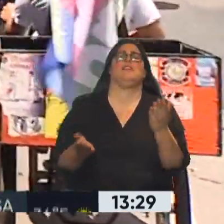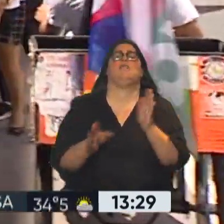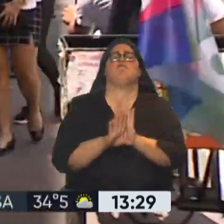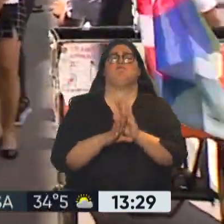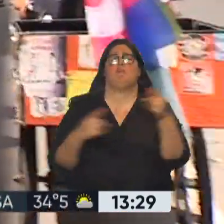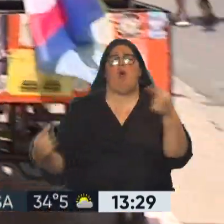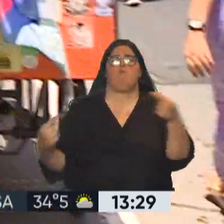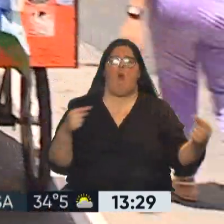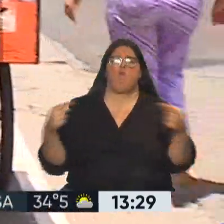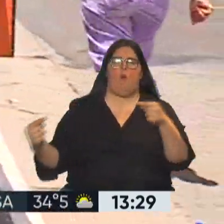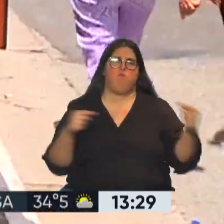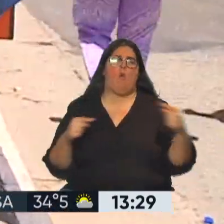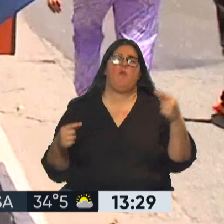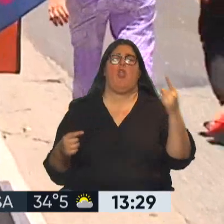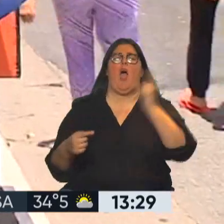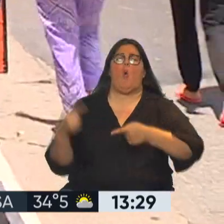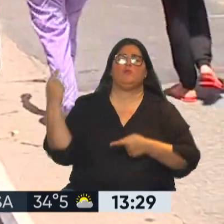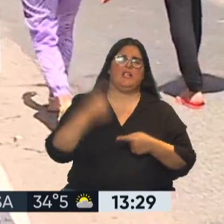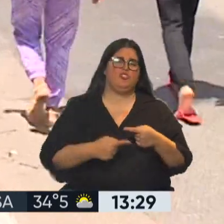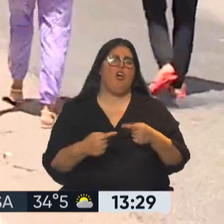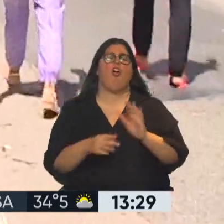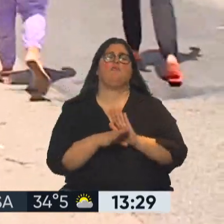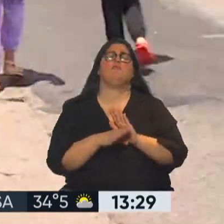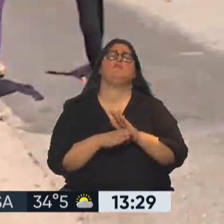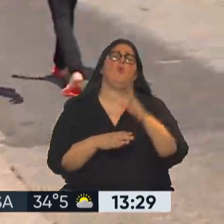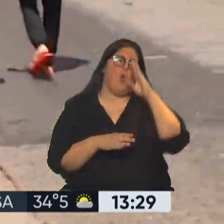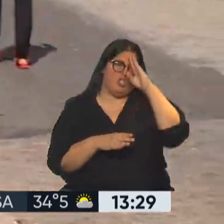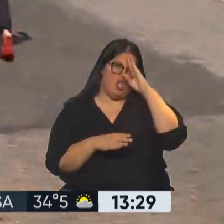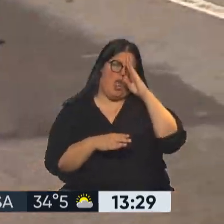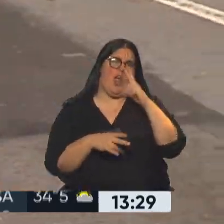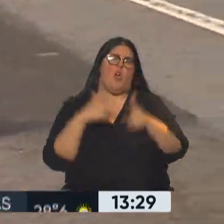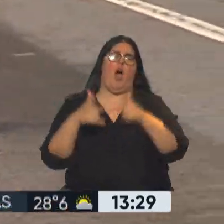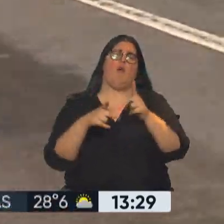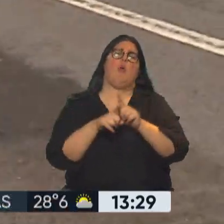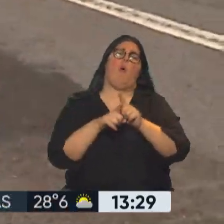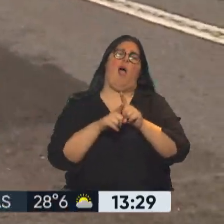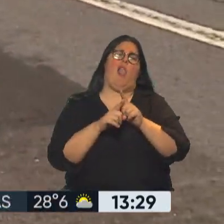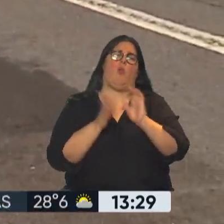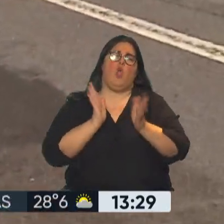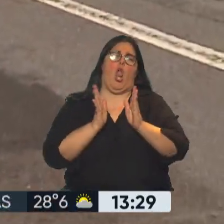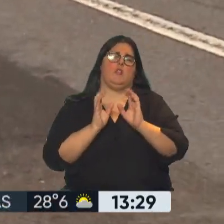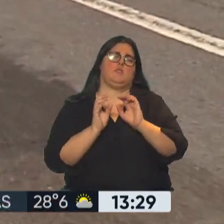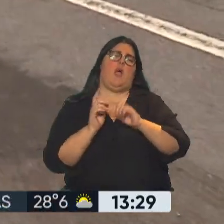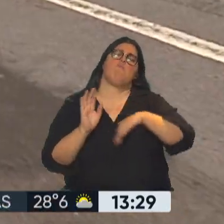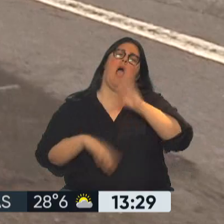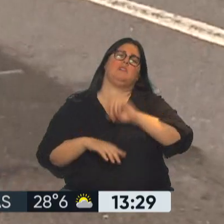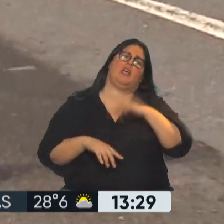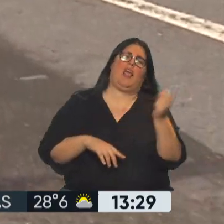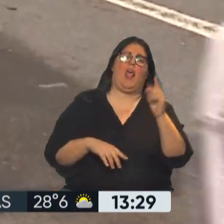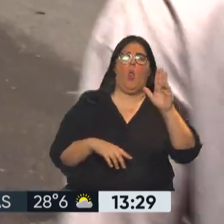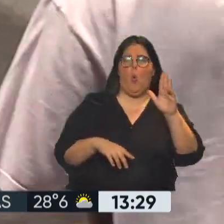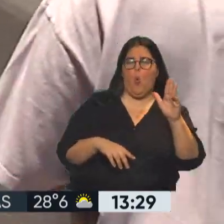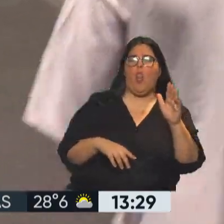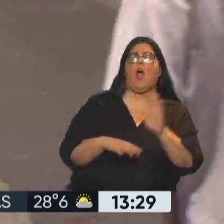con algunas acusaciones. Bolsonaro ha tenido un tono muchísimo más agresivo que Lula. Han hablado